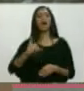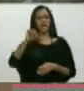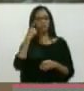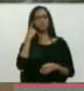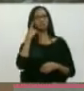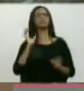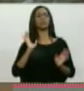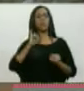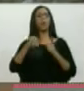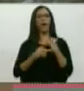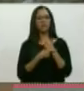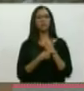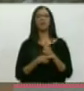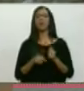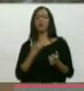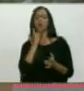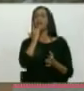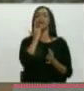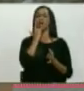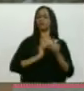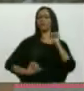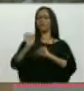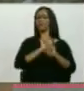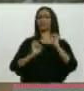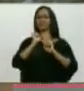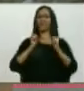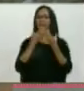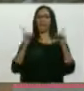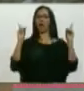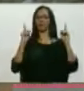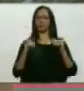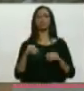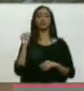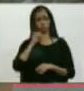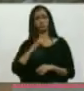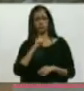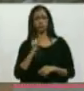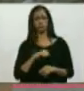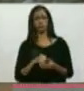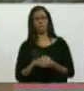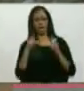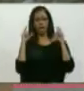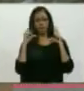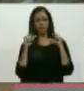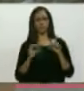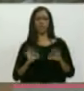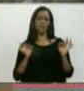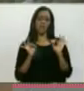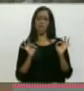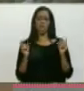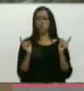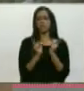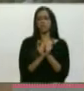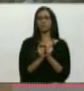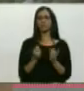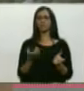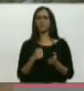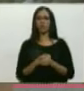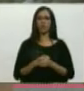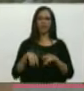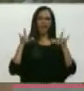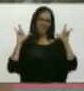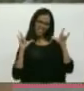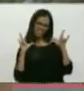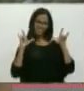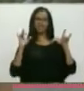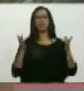cuenta es que Guaidó es un héroe y un defensor de la democracia. Sí, en efecto, las fotos no son nada concluyentes. Si uno es el rockstar de la frontera,